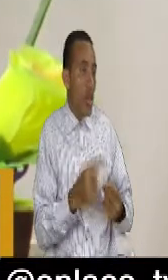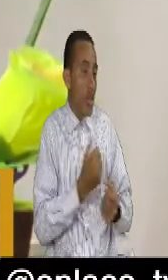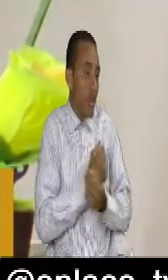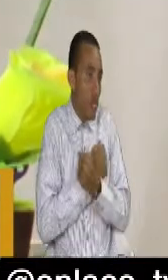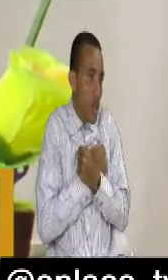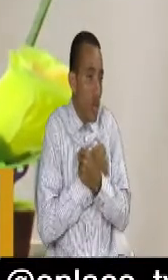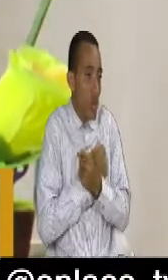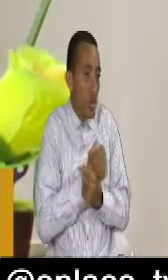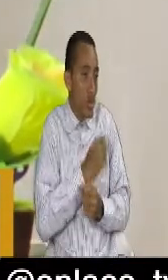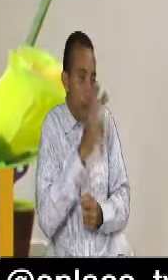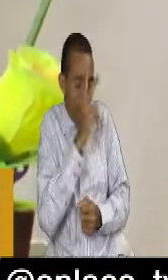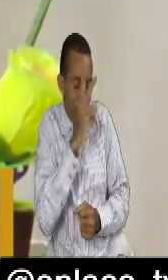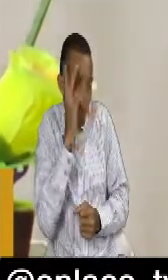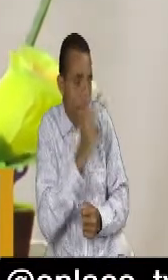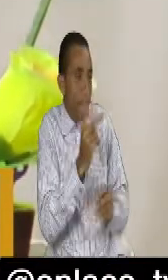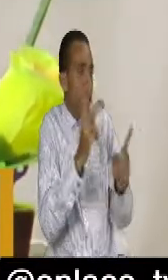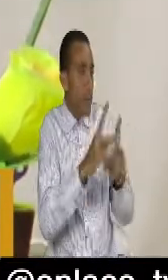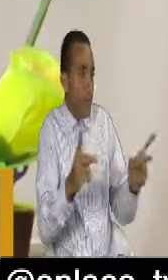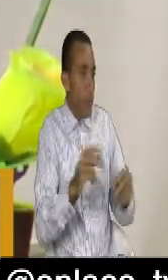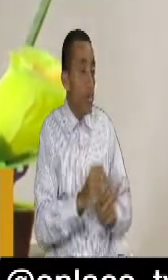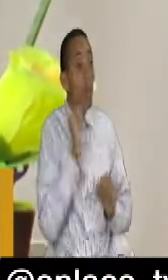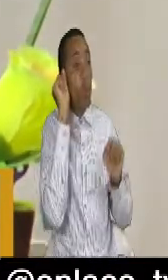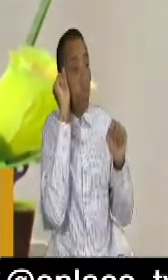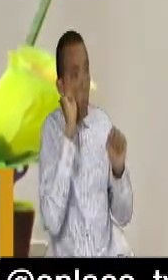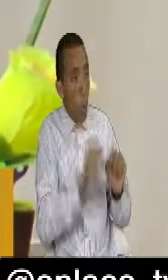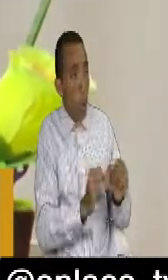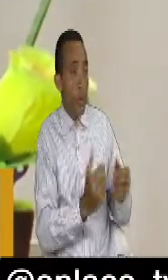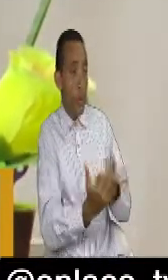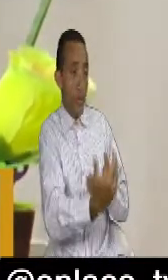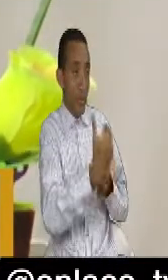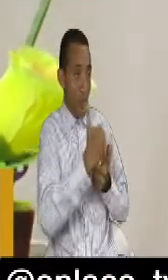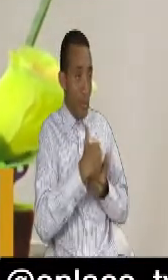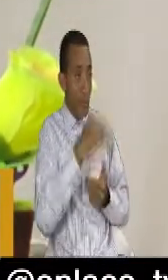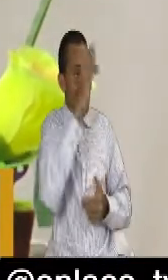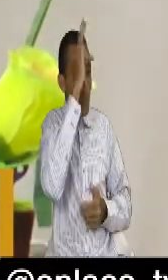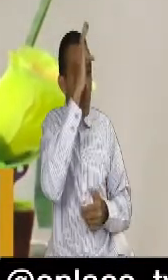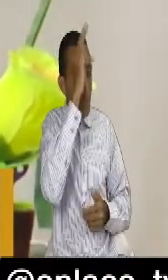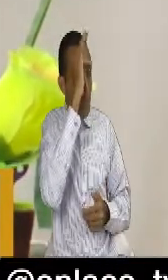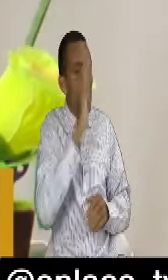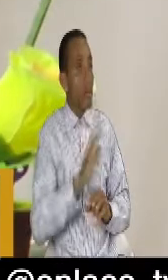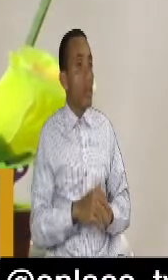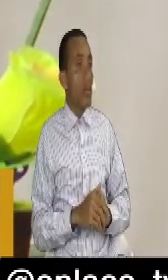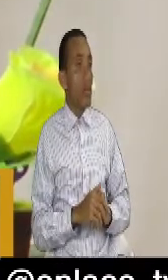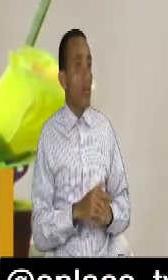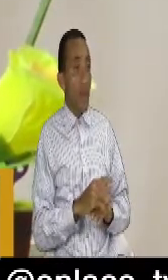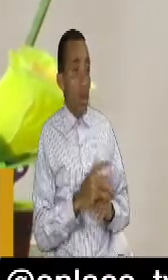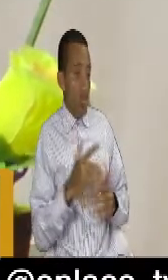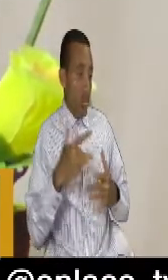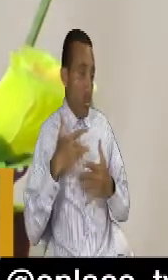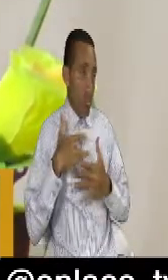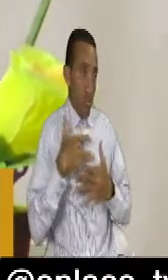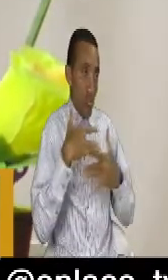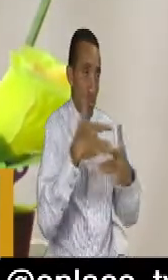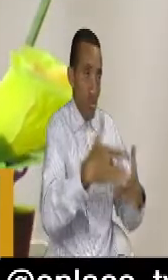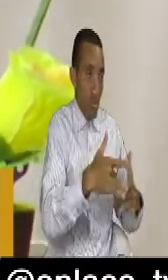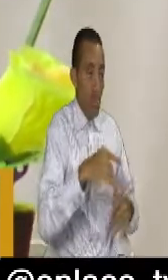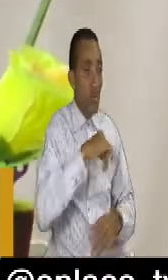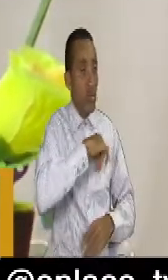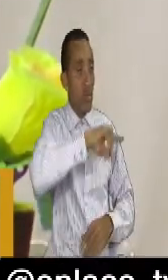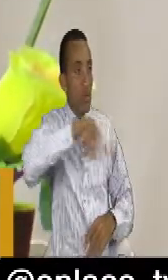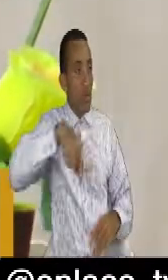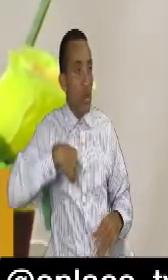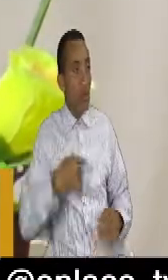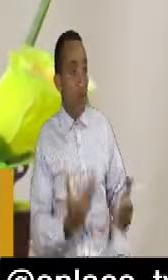prójimo, y ellos pueden acercarse acá al hospital a traer sus donaciones. Nosotros estamos acá